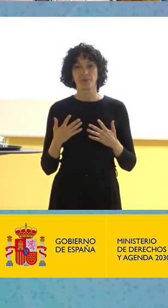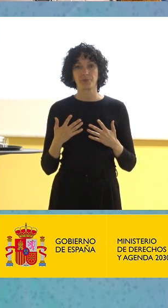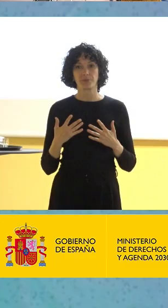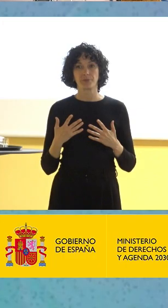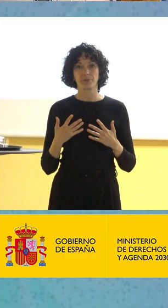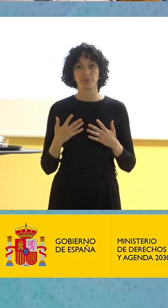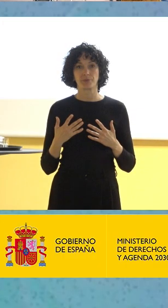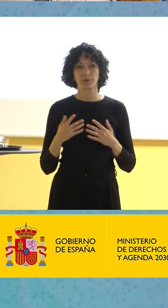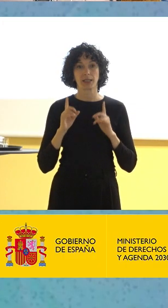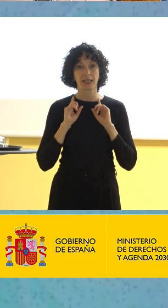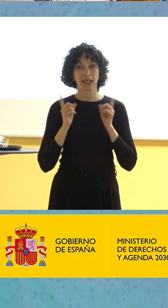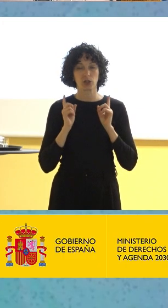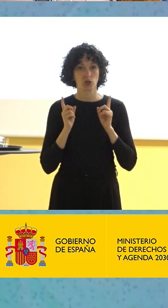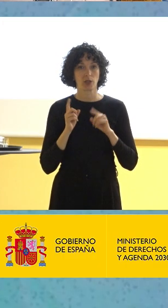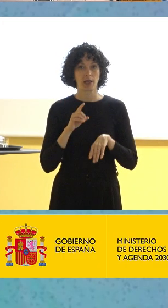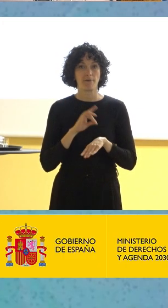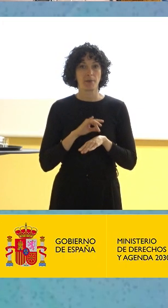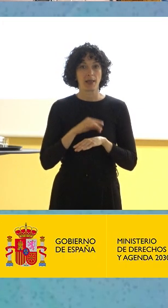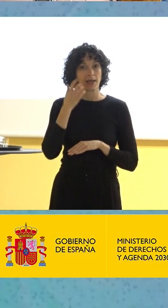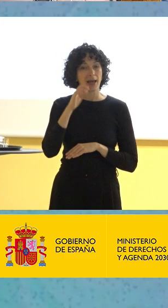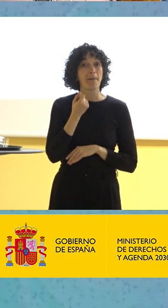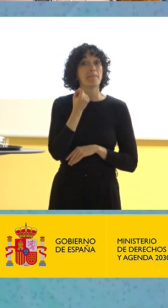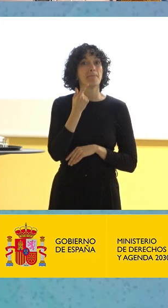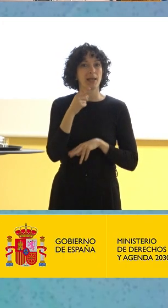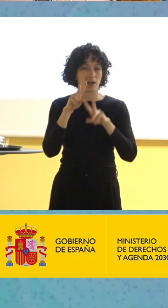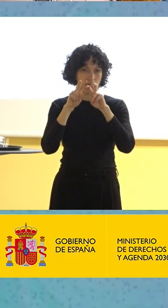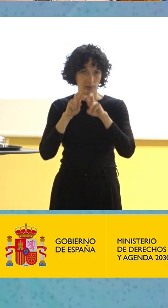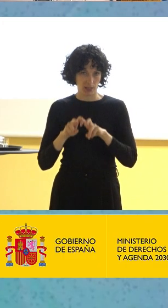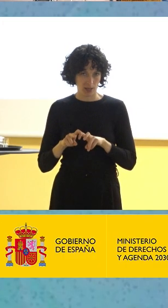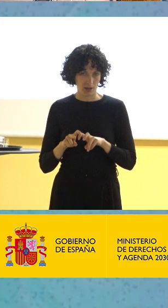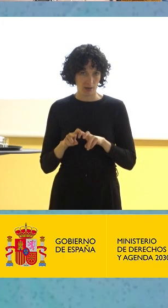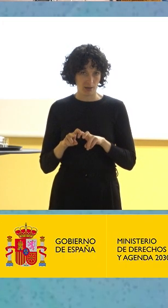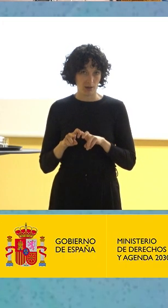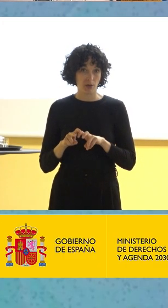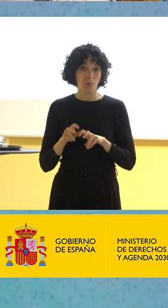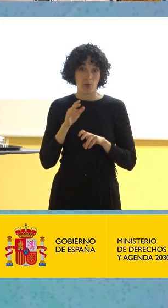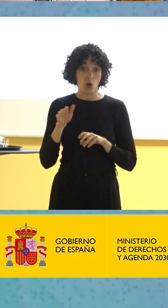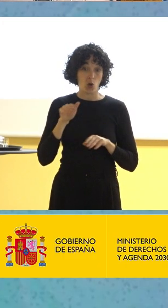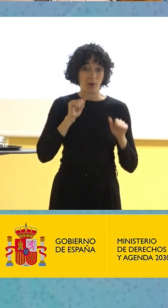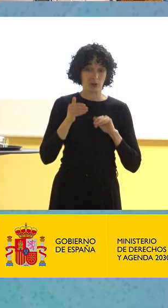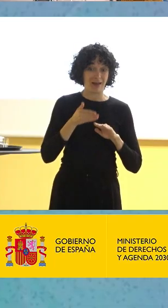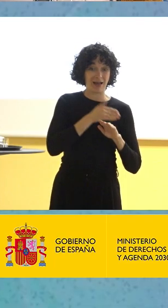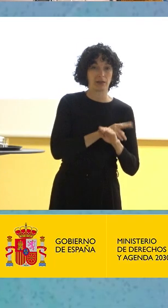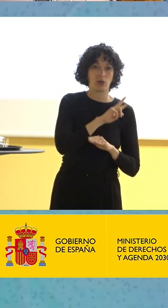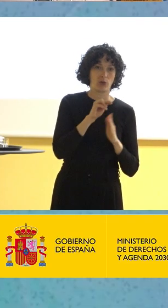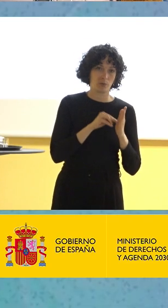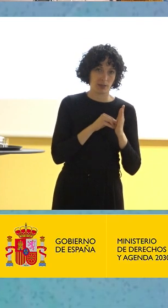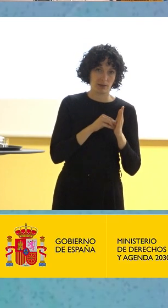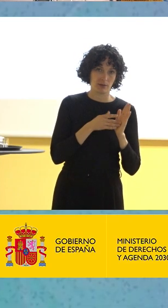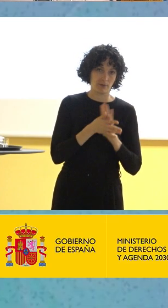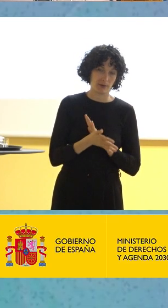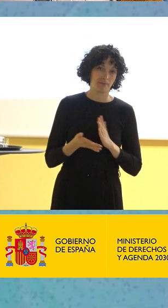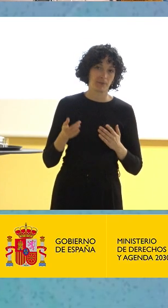¿no?, 1000 casos de enfermedades raras, siendo que en la convocatoria anterior fueron 2000, ¿no? Entonces, bueno, esto